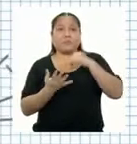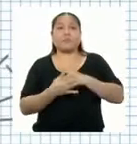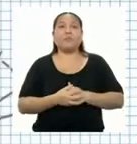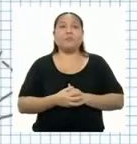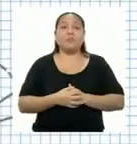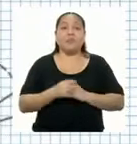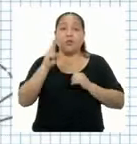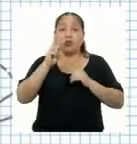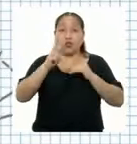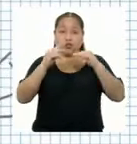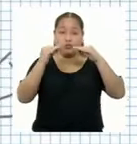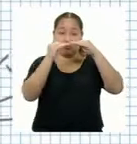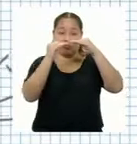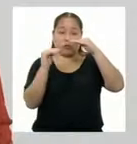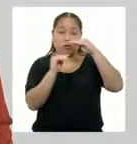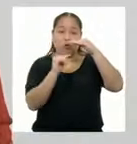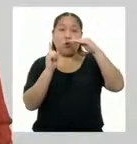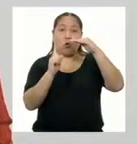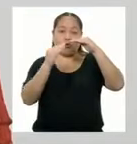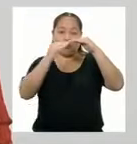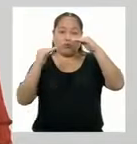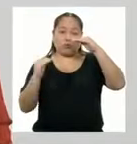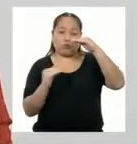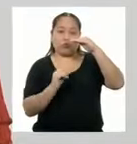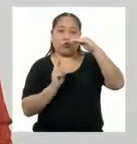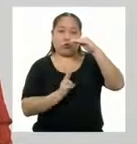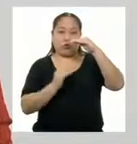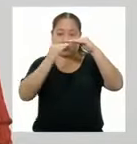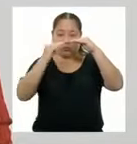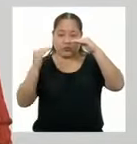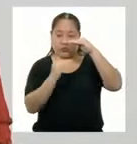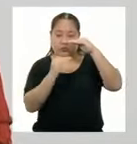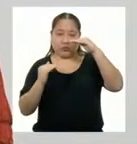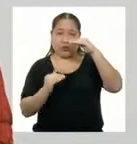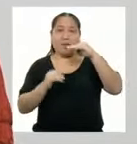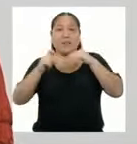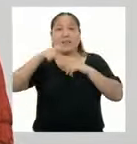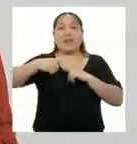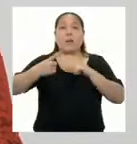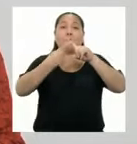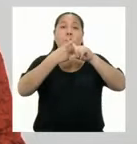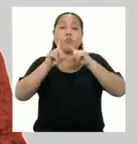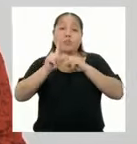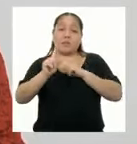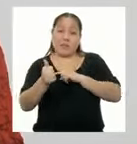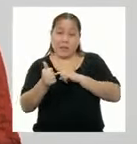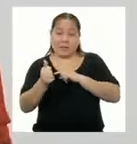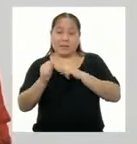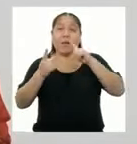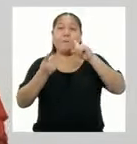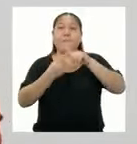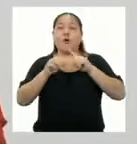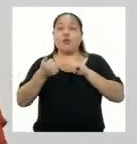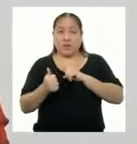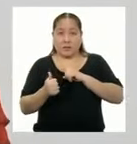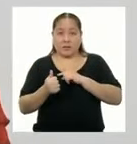a 2 lugares de este. Entonces, debemos multiplicar por 10 por 10, es